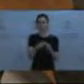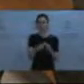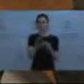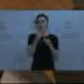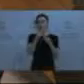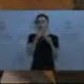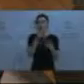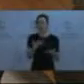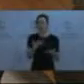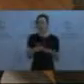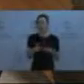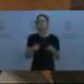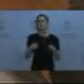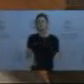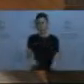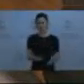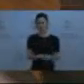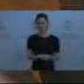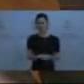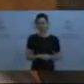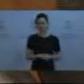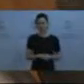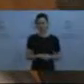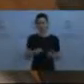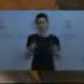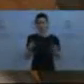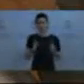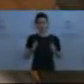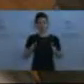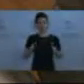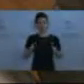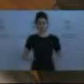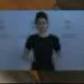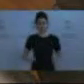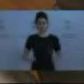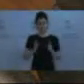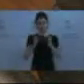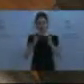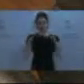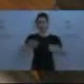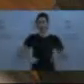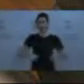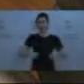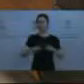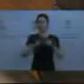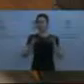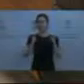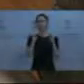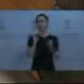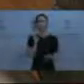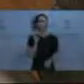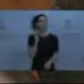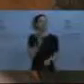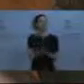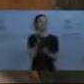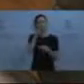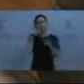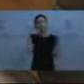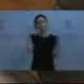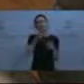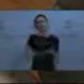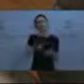¿Qué política? Una política de vivienda que hay en Asturias y que apuesta por una vivienda pública en